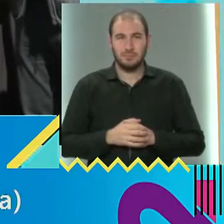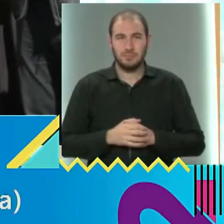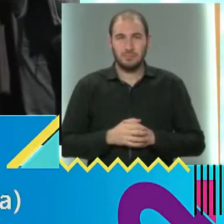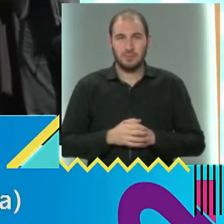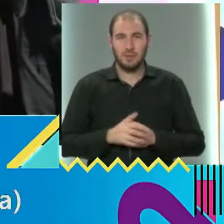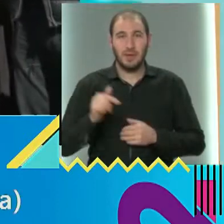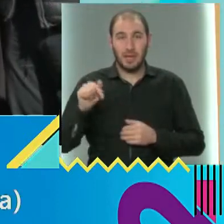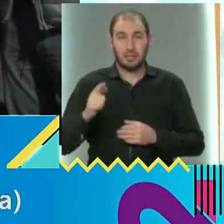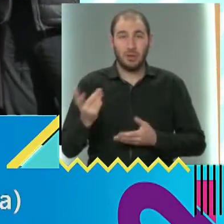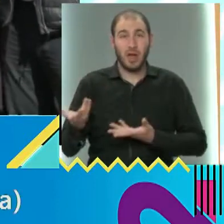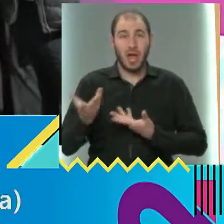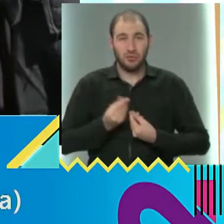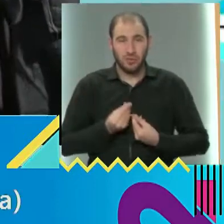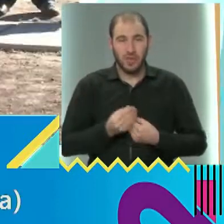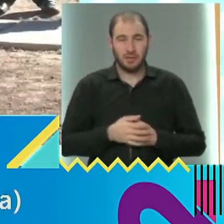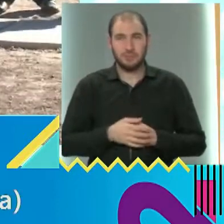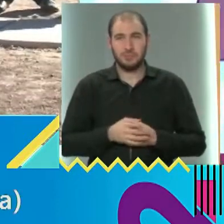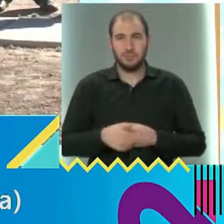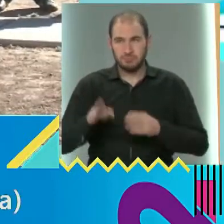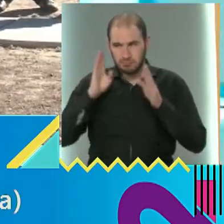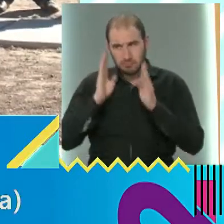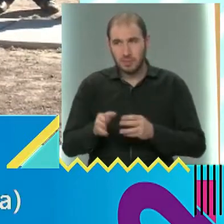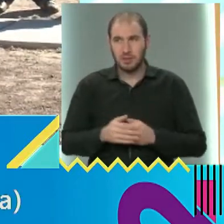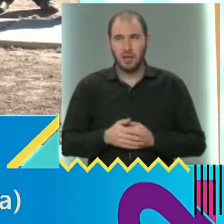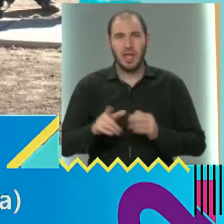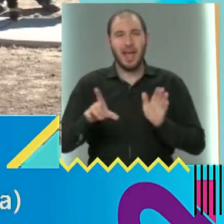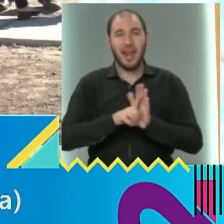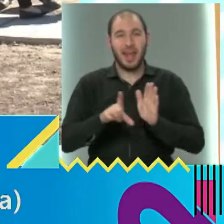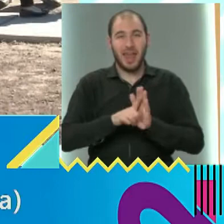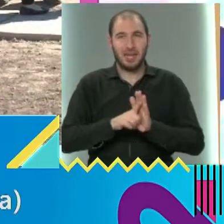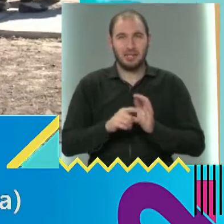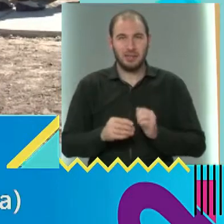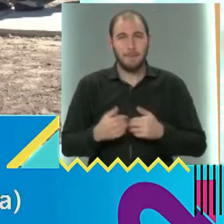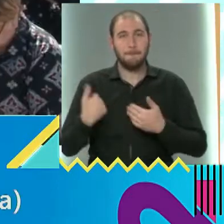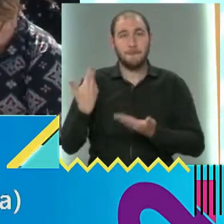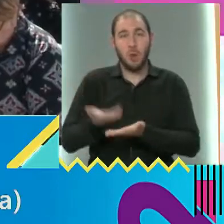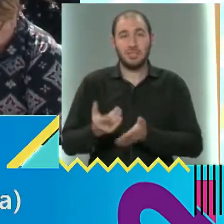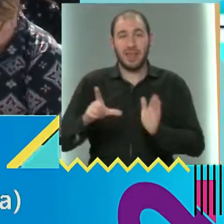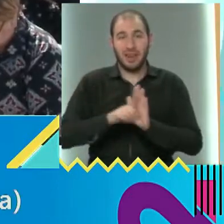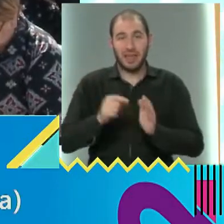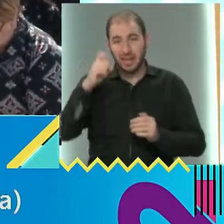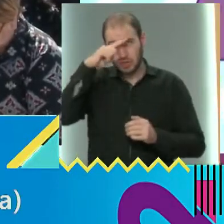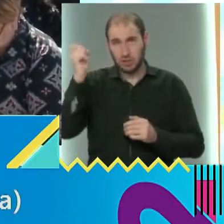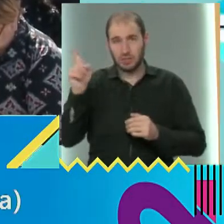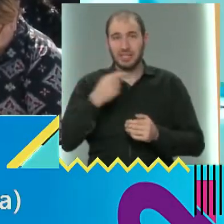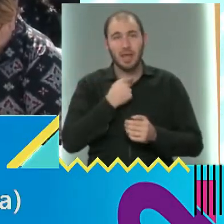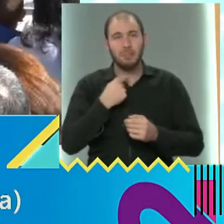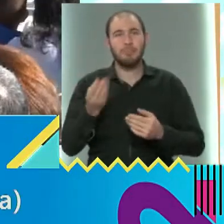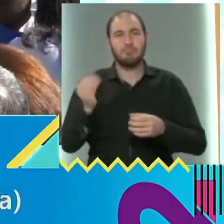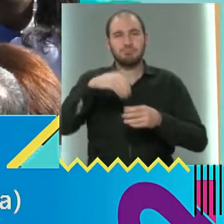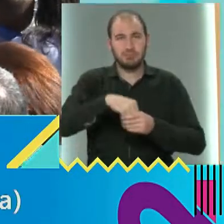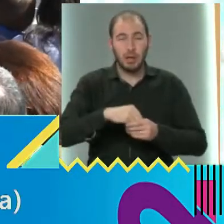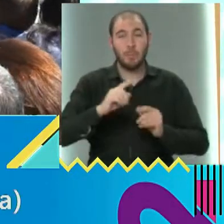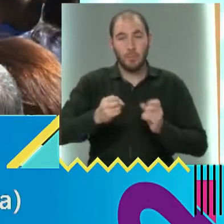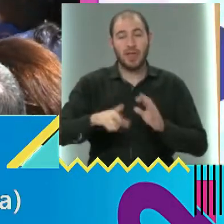y esto nos da la posibilidad de dar atención a esa normativa, a esa propuesta de ley que quiere hacer Nación, para formar parte,